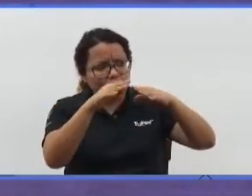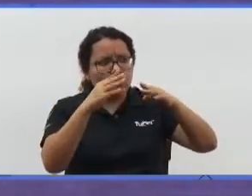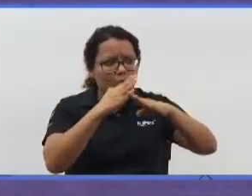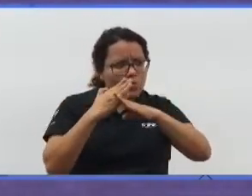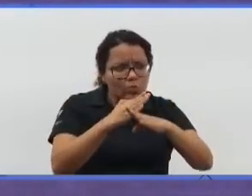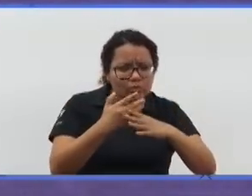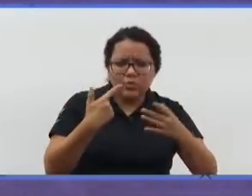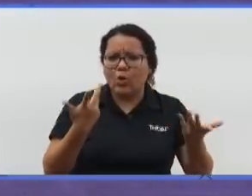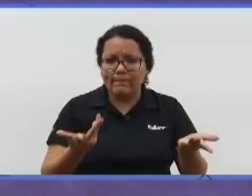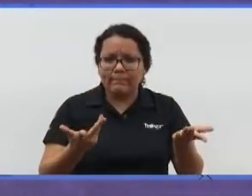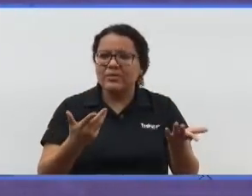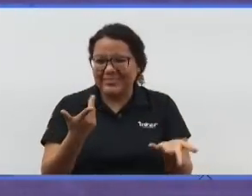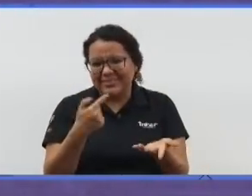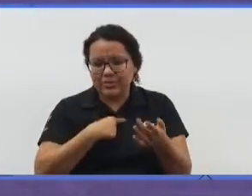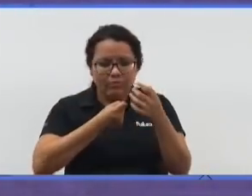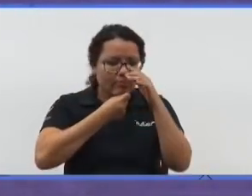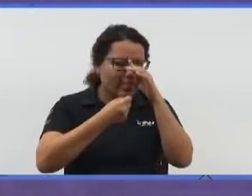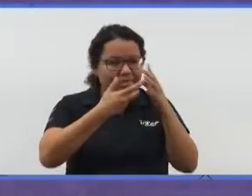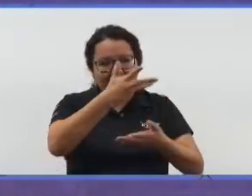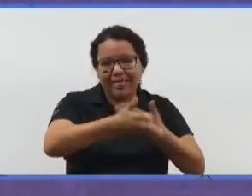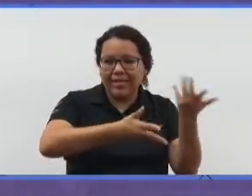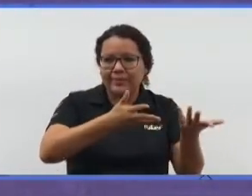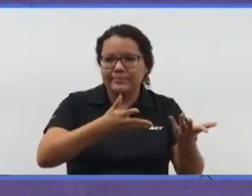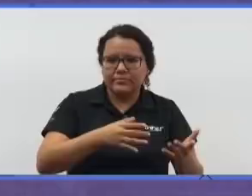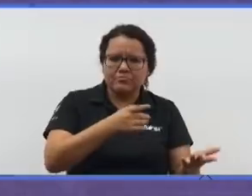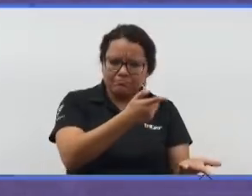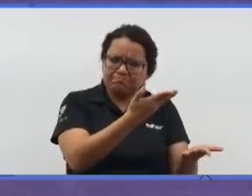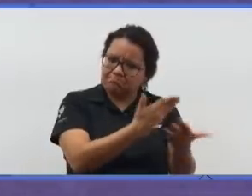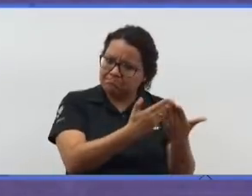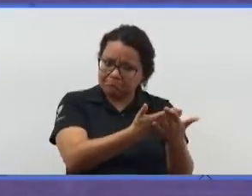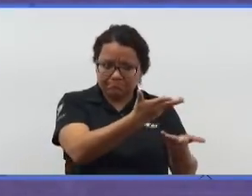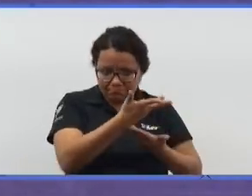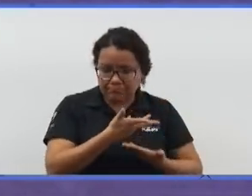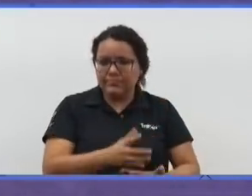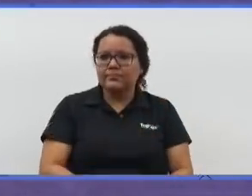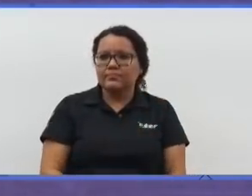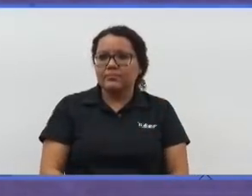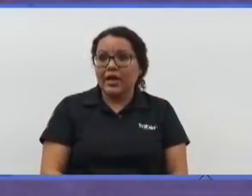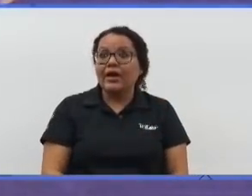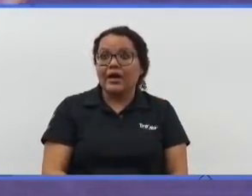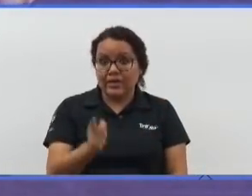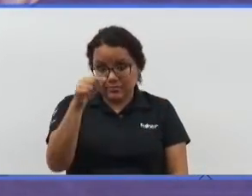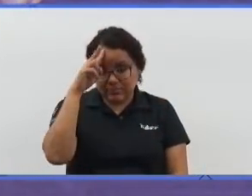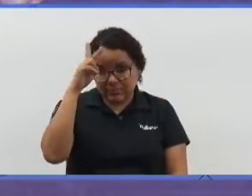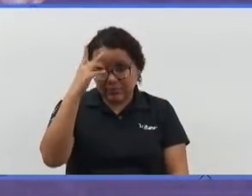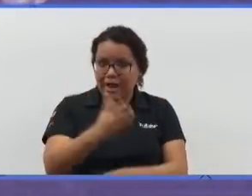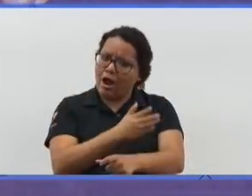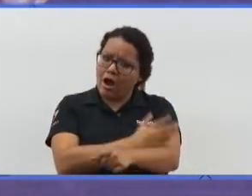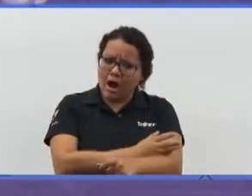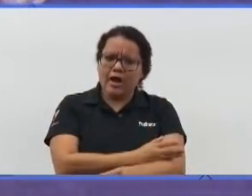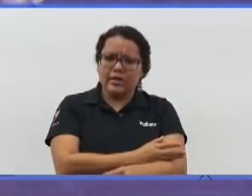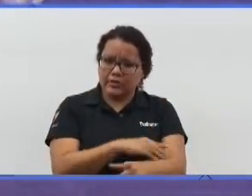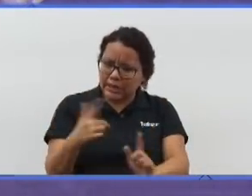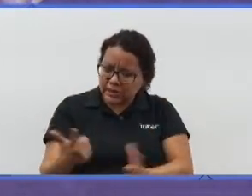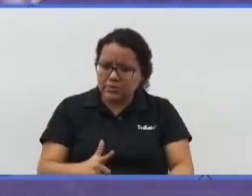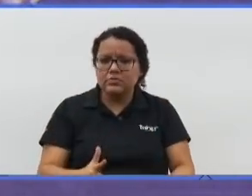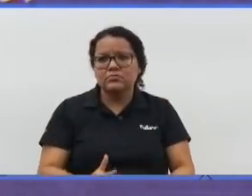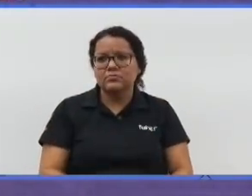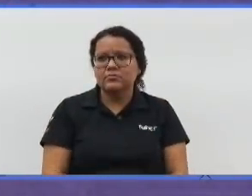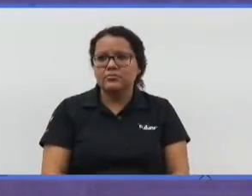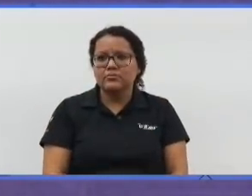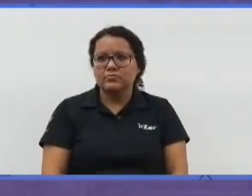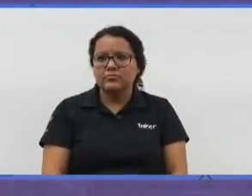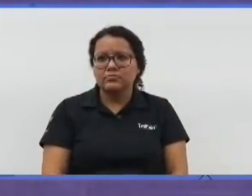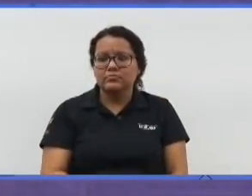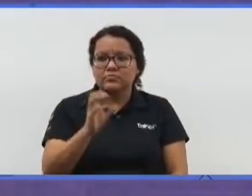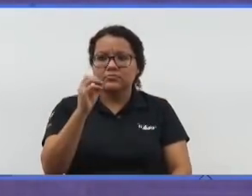los edificios vamos a presentar ok porque tiene que estar preparado a gente